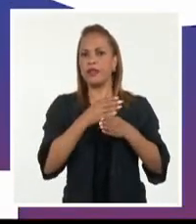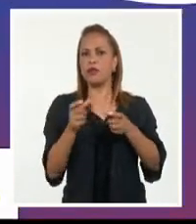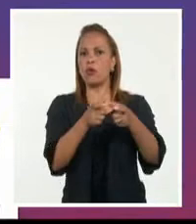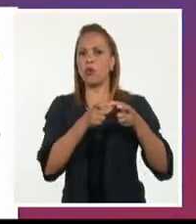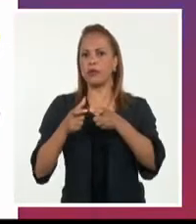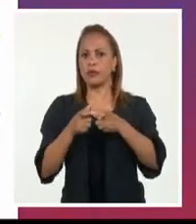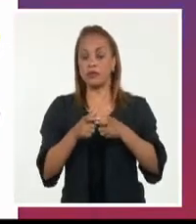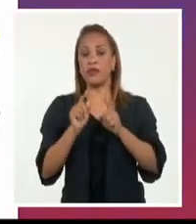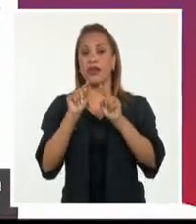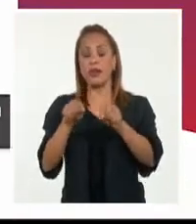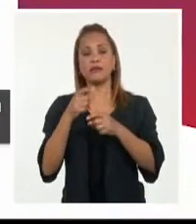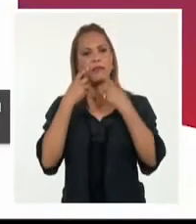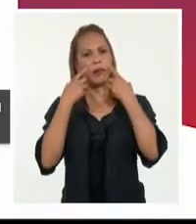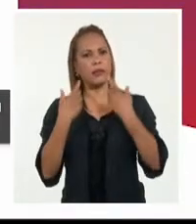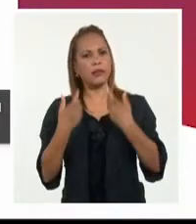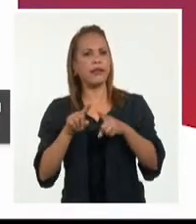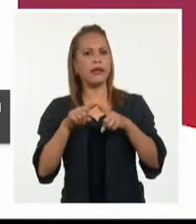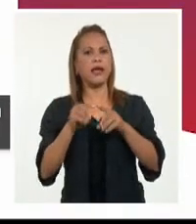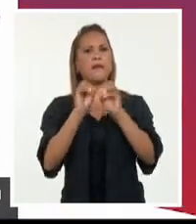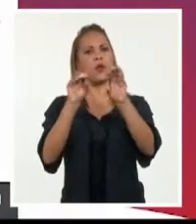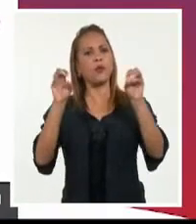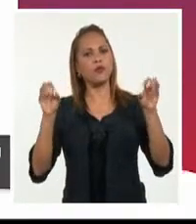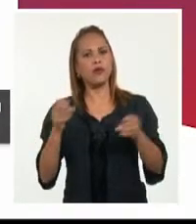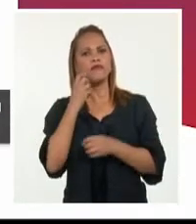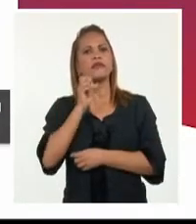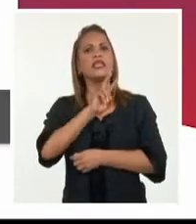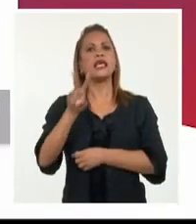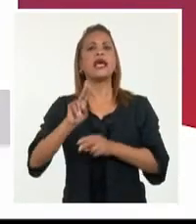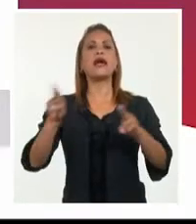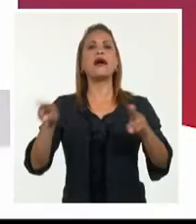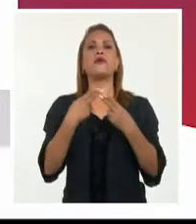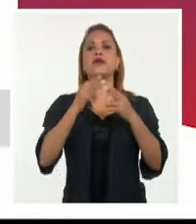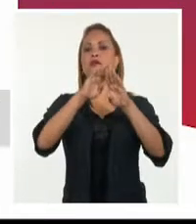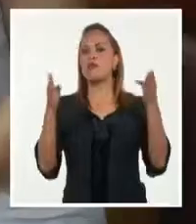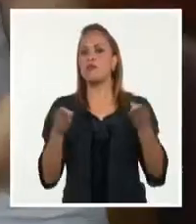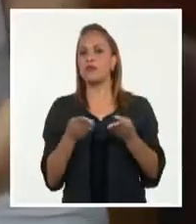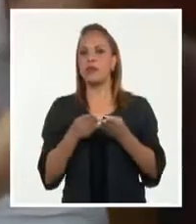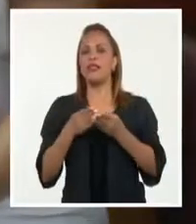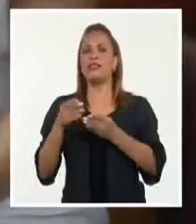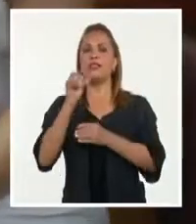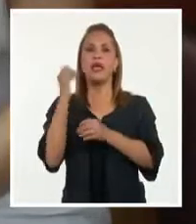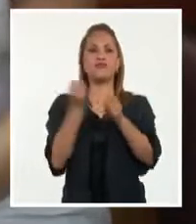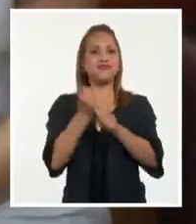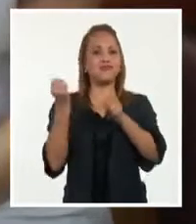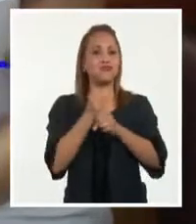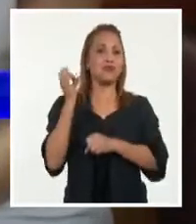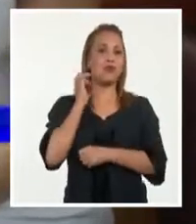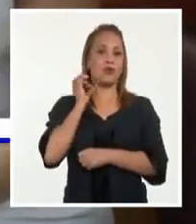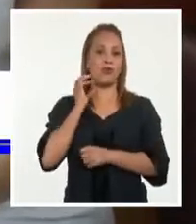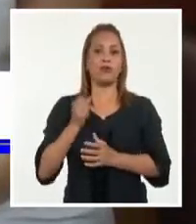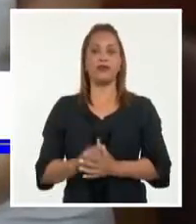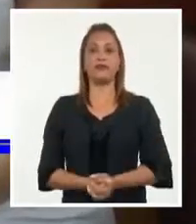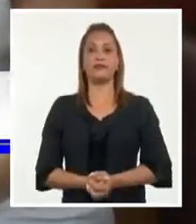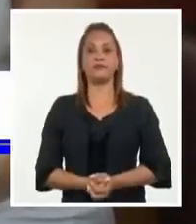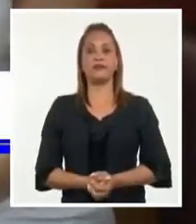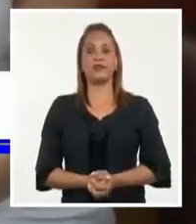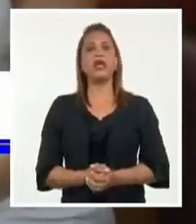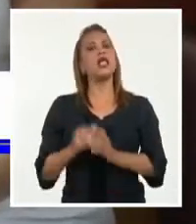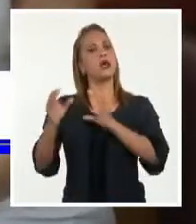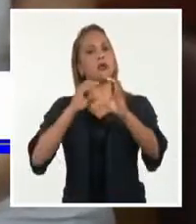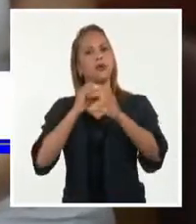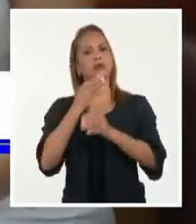tendrá un papel relevante en la y visibilización del campeonato mundial de coctelería la función para tener desde el punto de vista comunicación